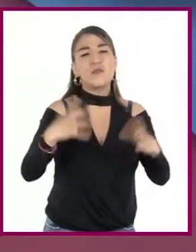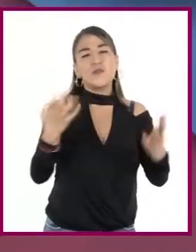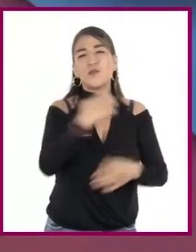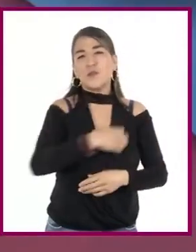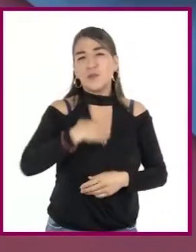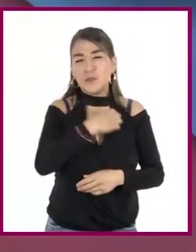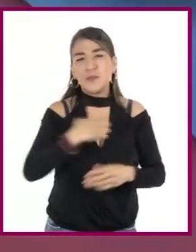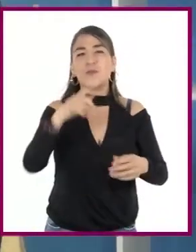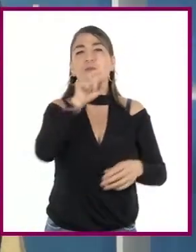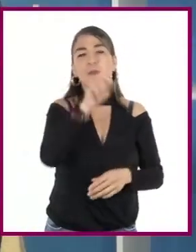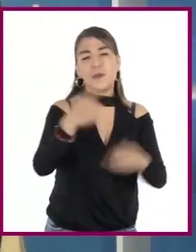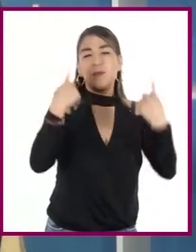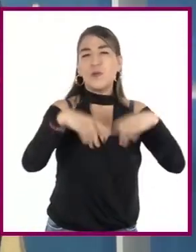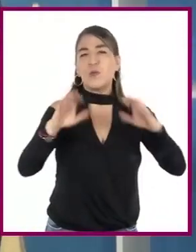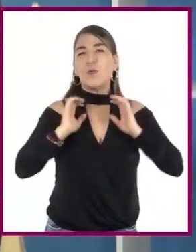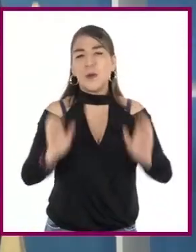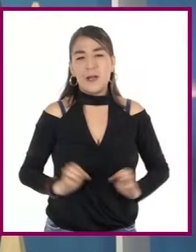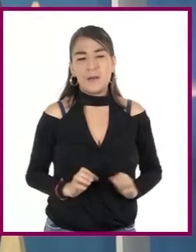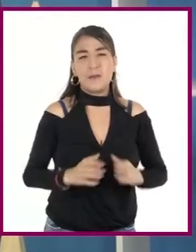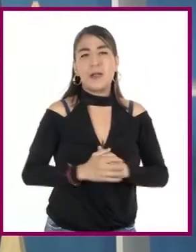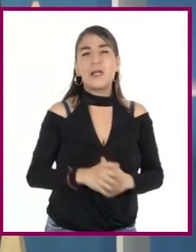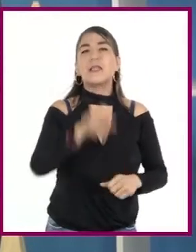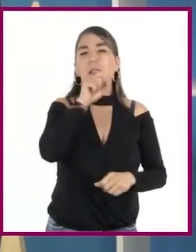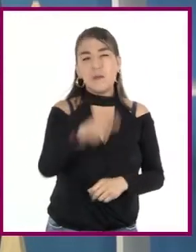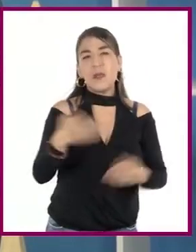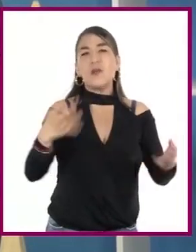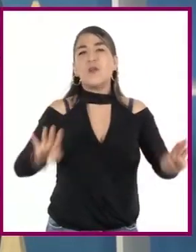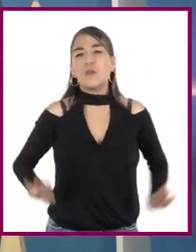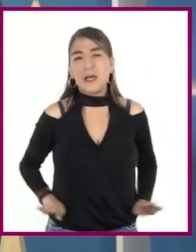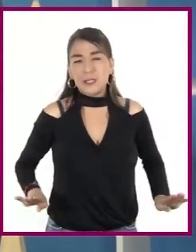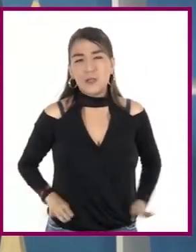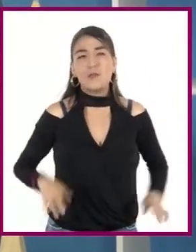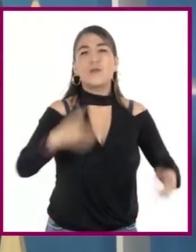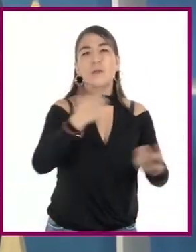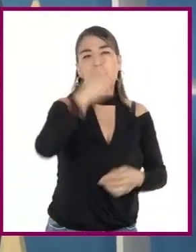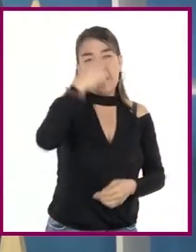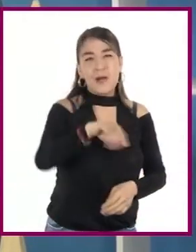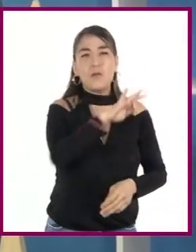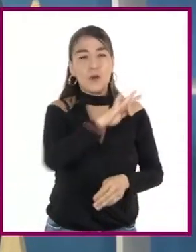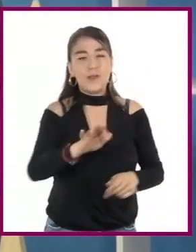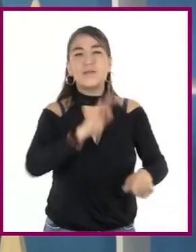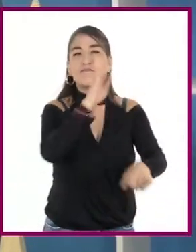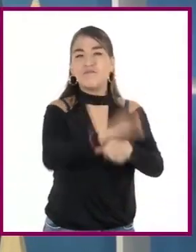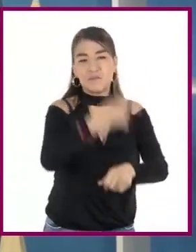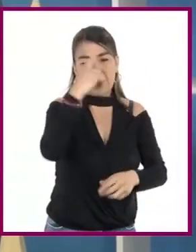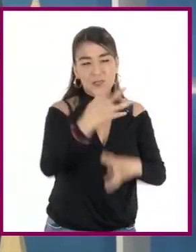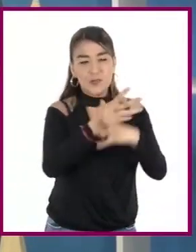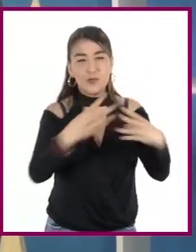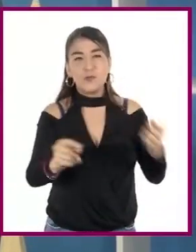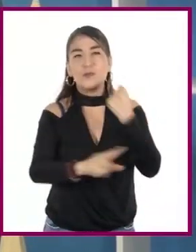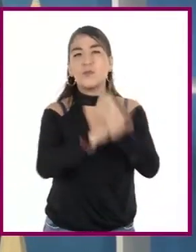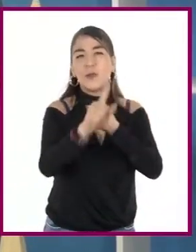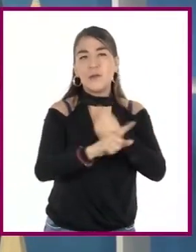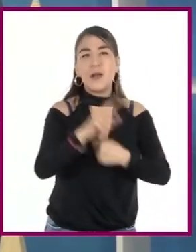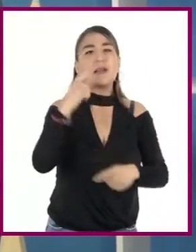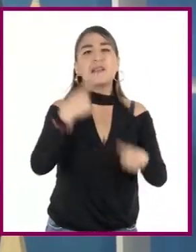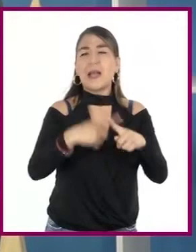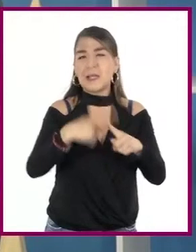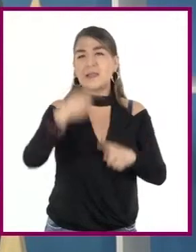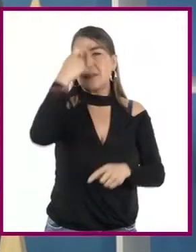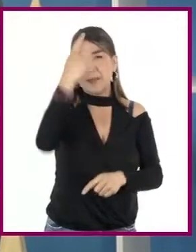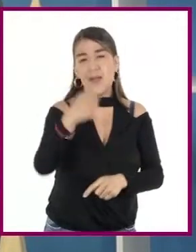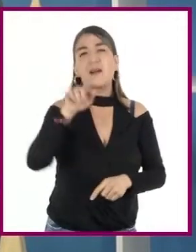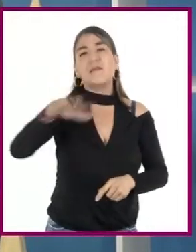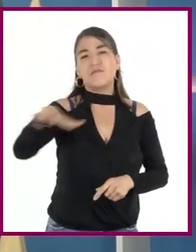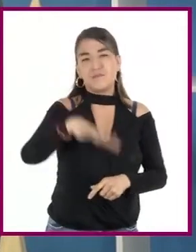emocionalmente. Las actitudes y condiciones que favorecen la solución de los conflictos las crean las